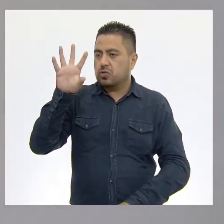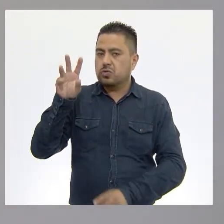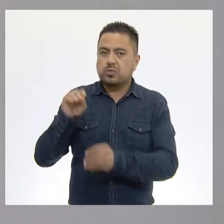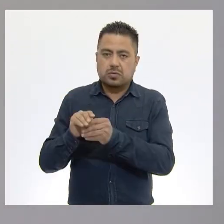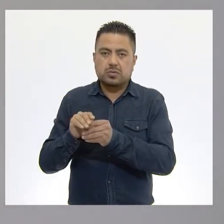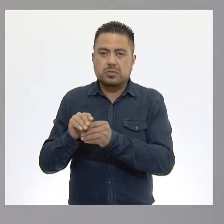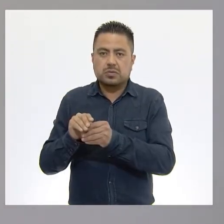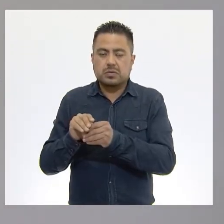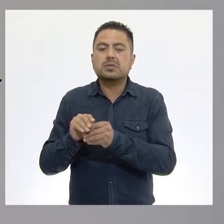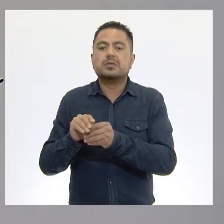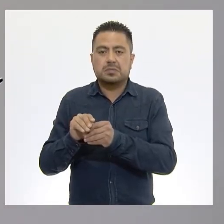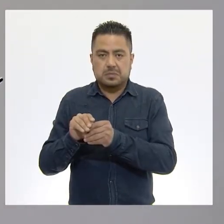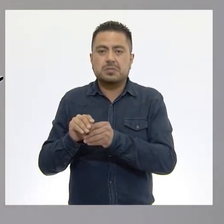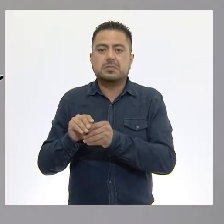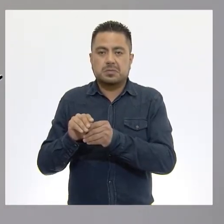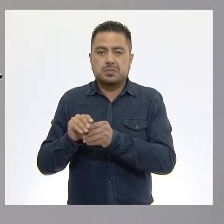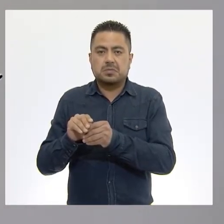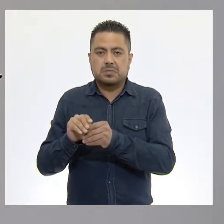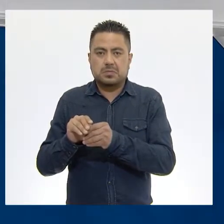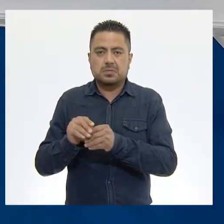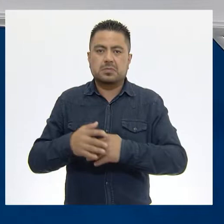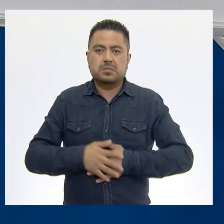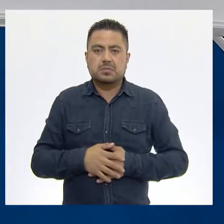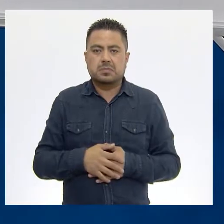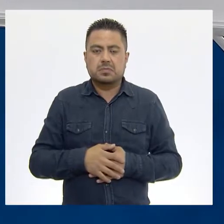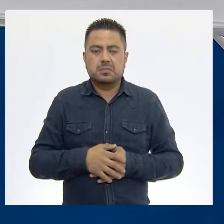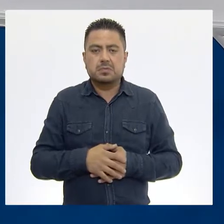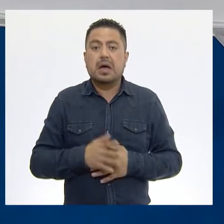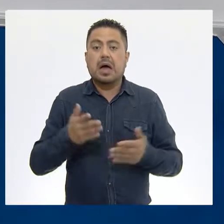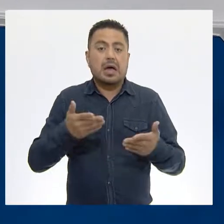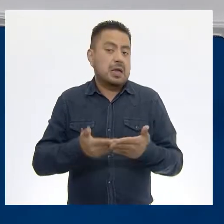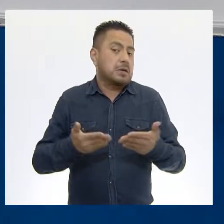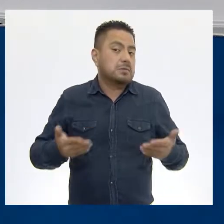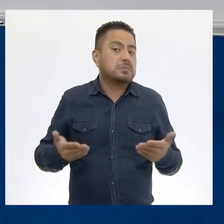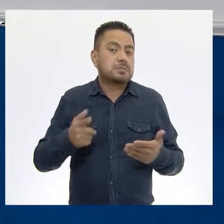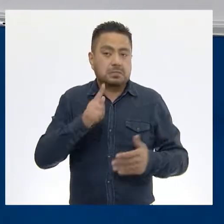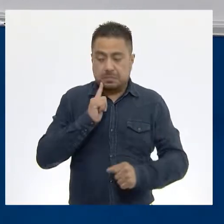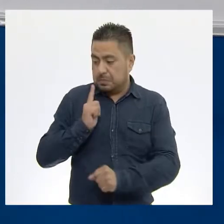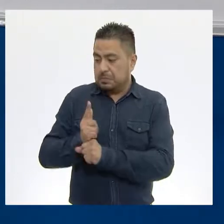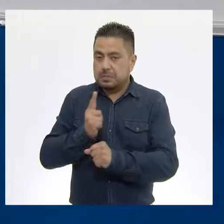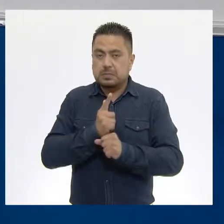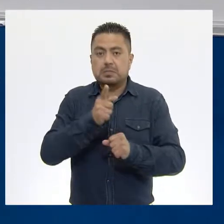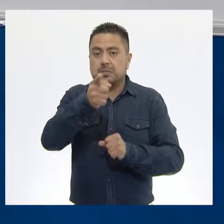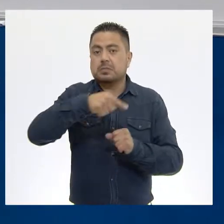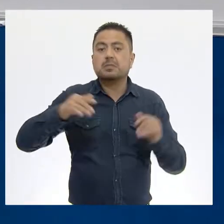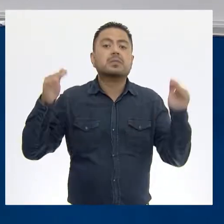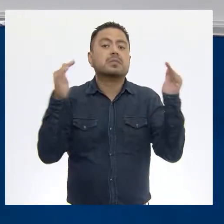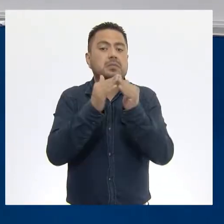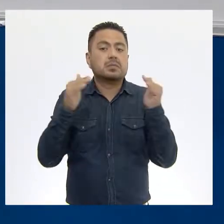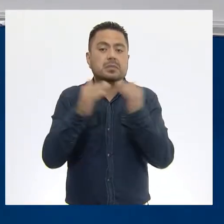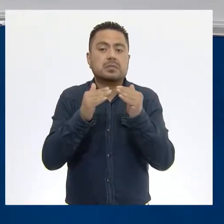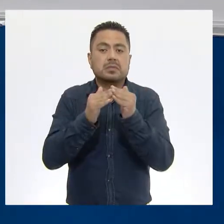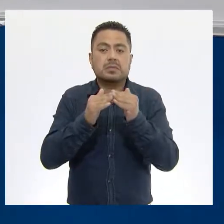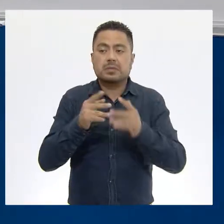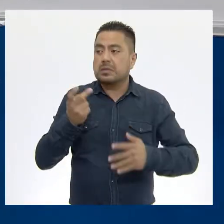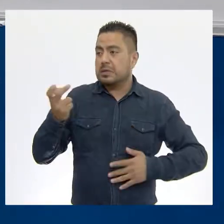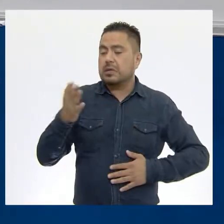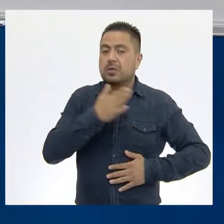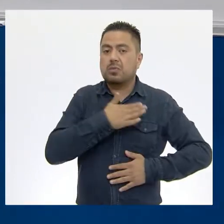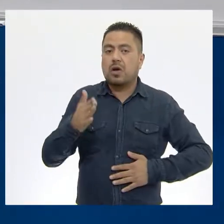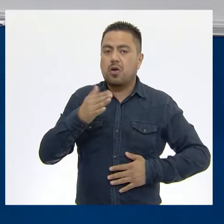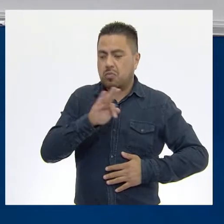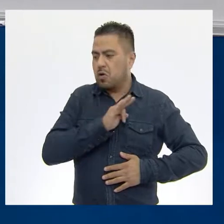2 enteros. los 2 enteros. Muy bien. Entonces, se dan cuenta ustedes ahí en casa que, bueno,